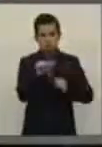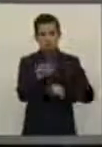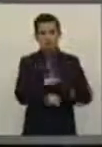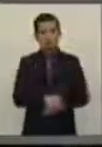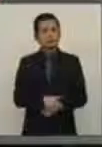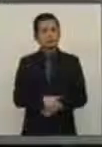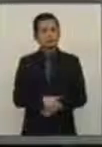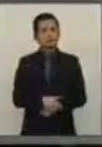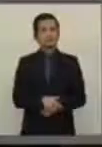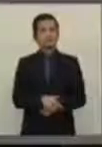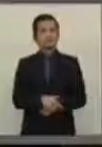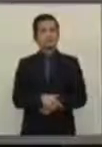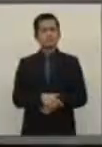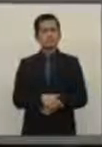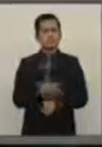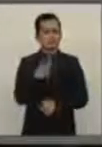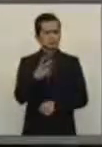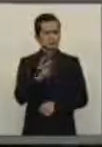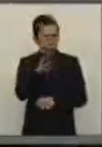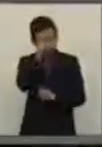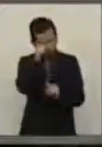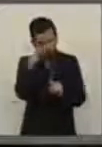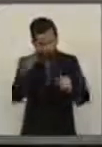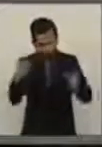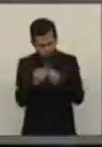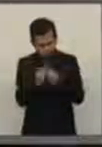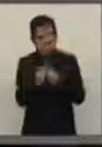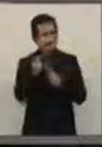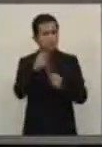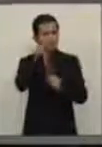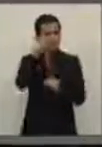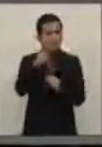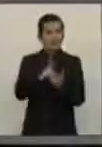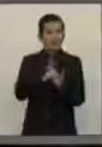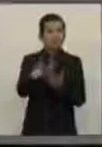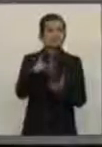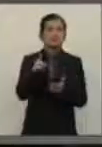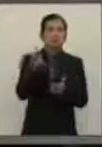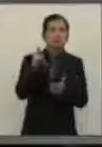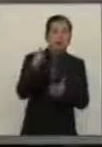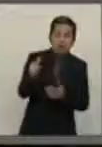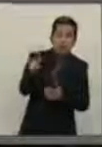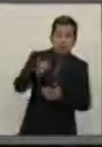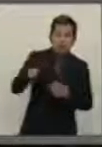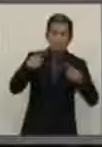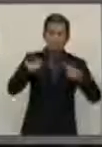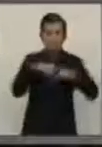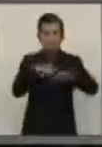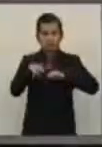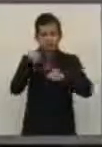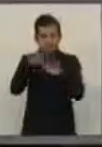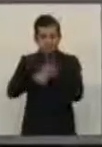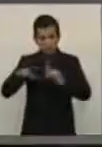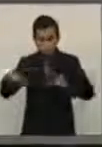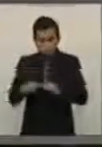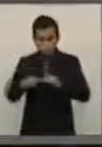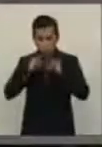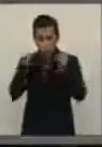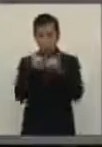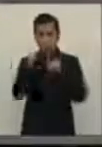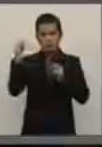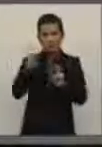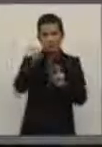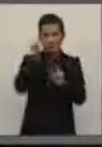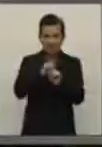2016, misma que abarca los derechos de los trabajadores de las juntas federales y de las juntas locales